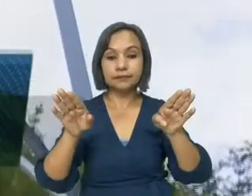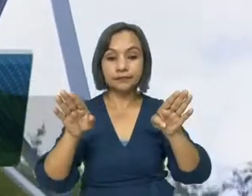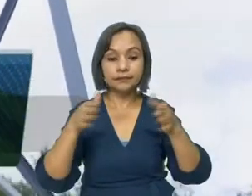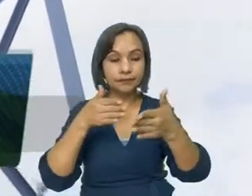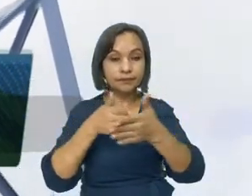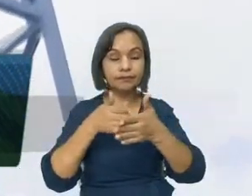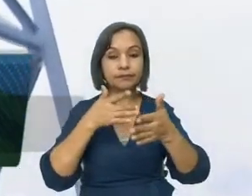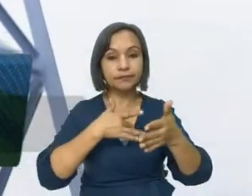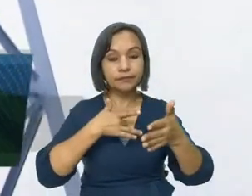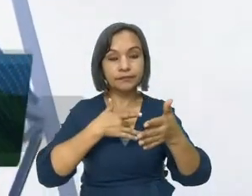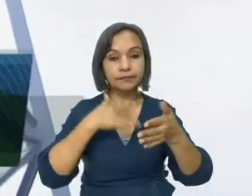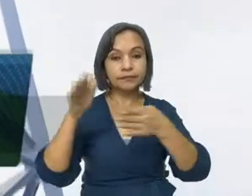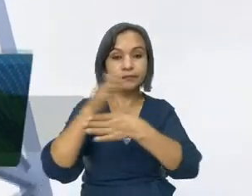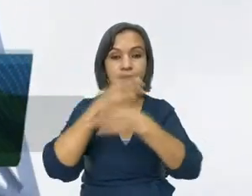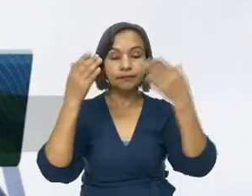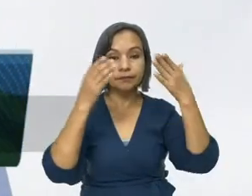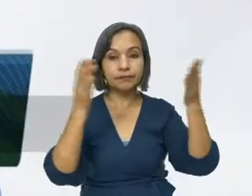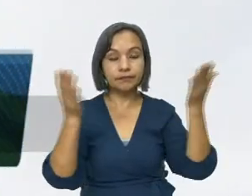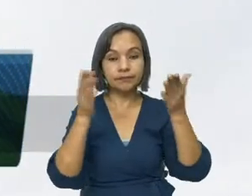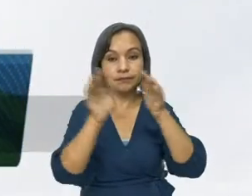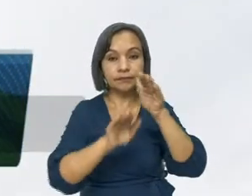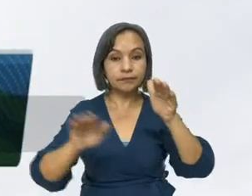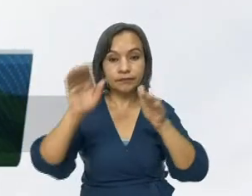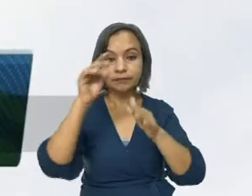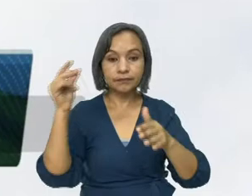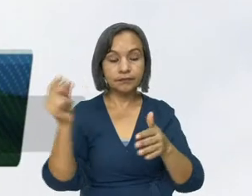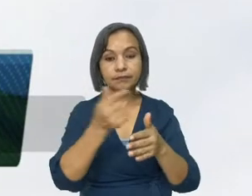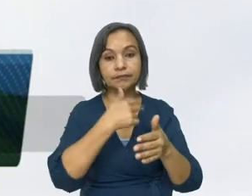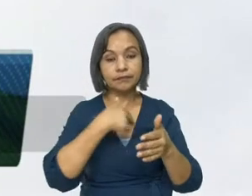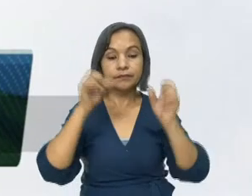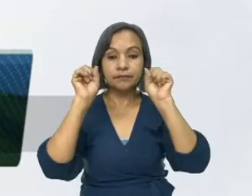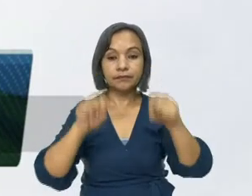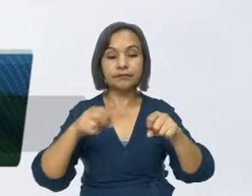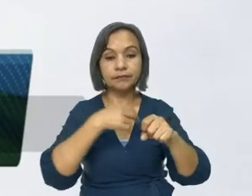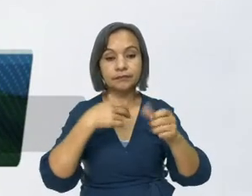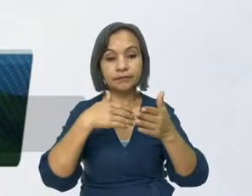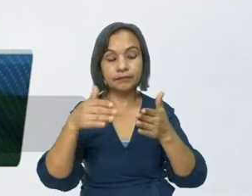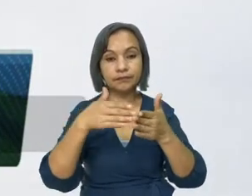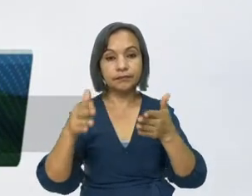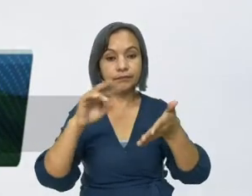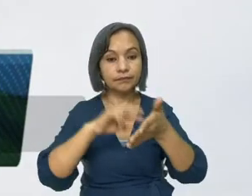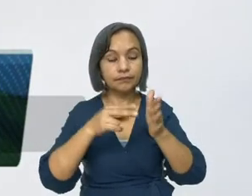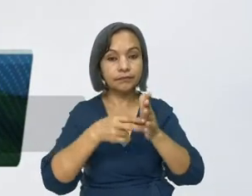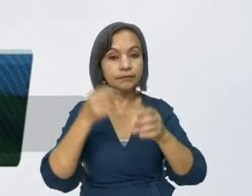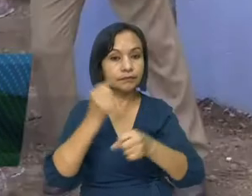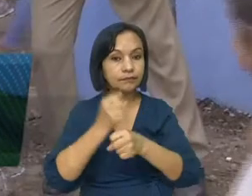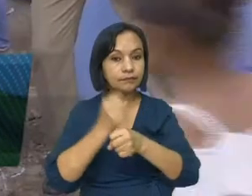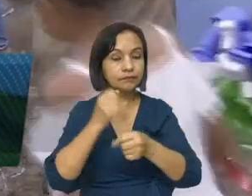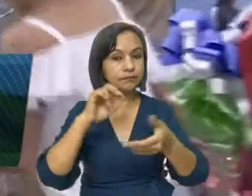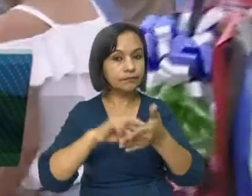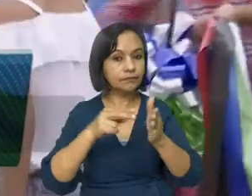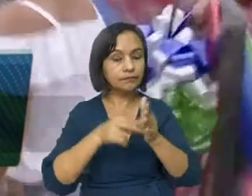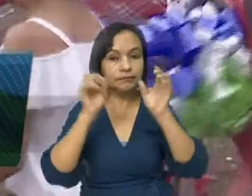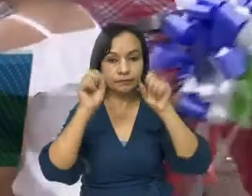eso necesitamos estrategias que sean super más ágiles para poder llevar el acceso. Y eso, la estrategia está relacionada con